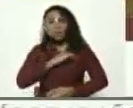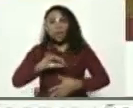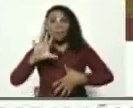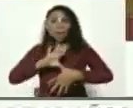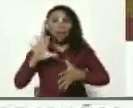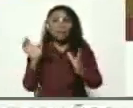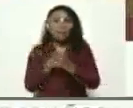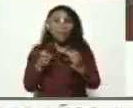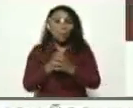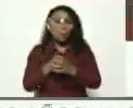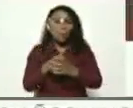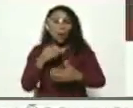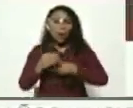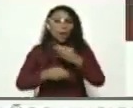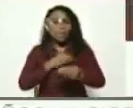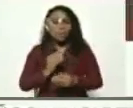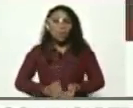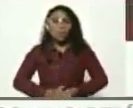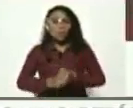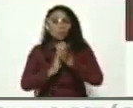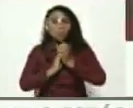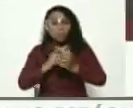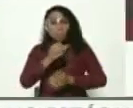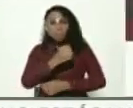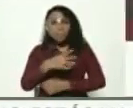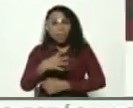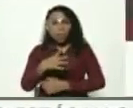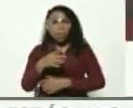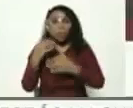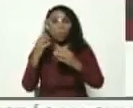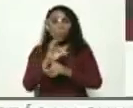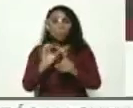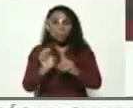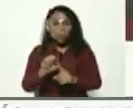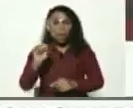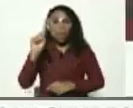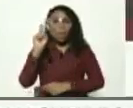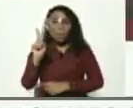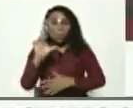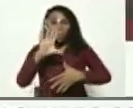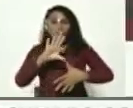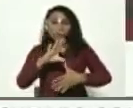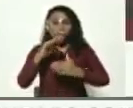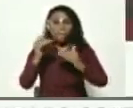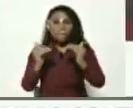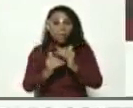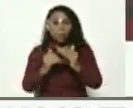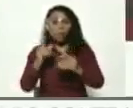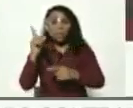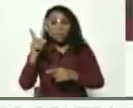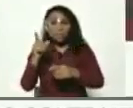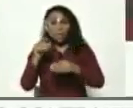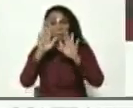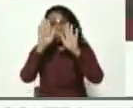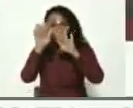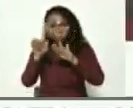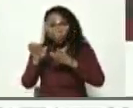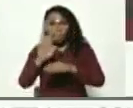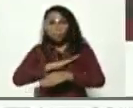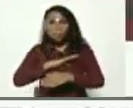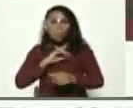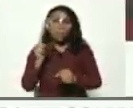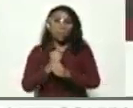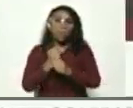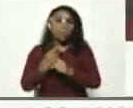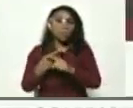un sector dirigente de blancos criollos, sí. Que unos americanos bajo el imperio español son siervos propios para el trabajo